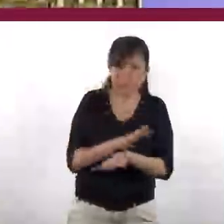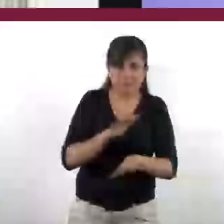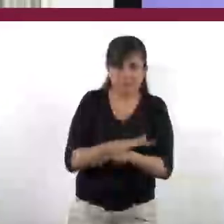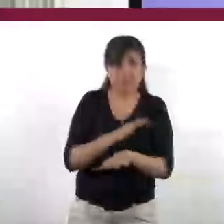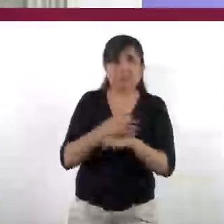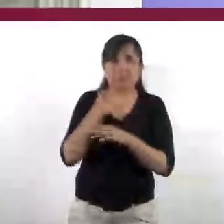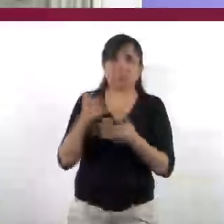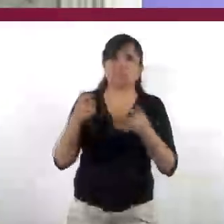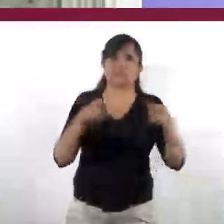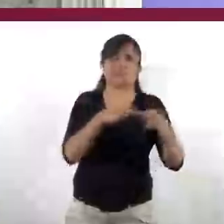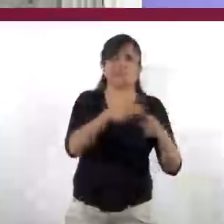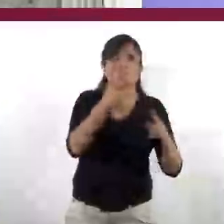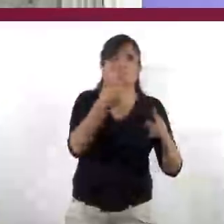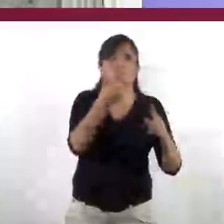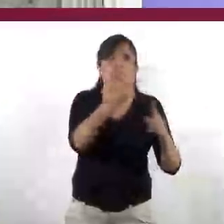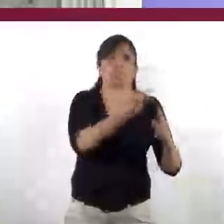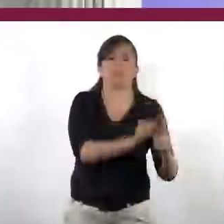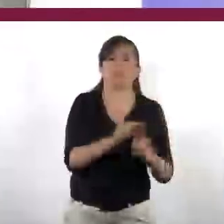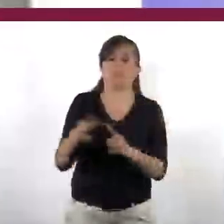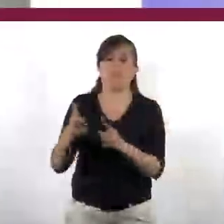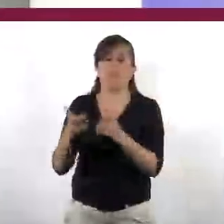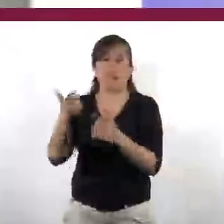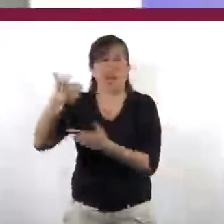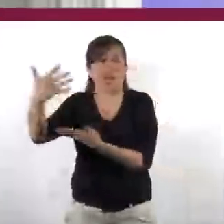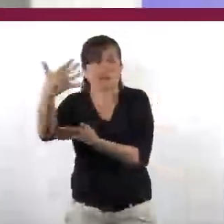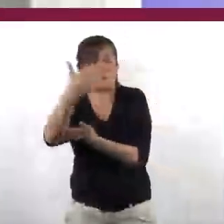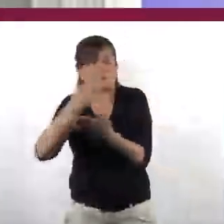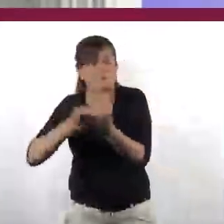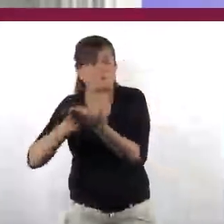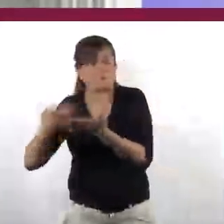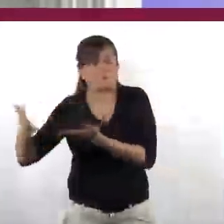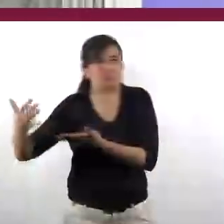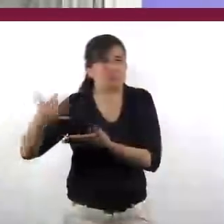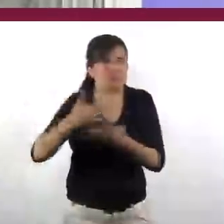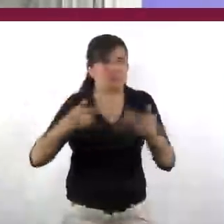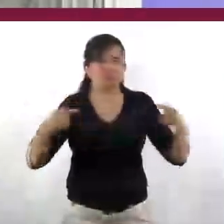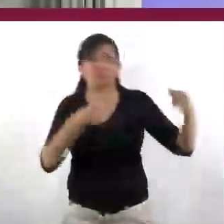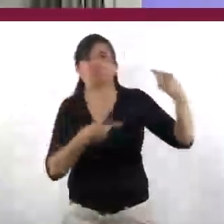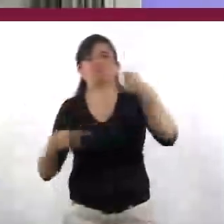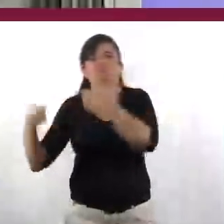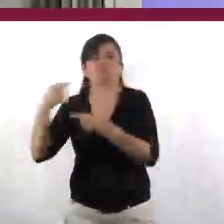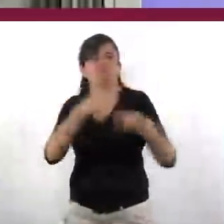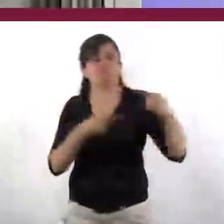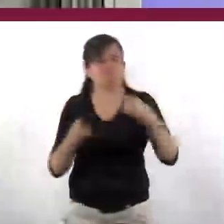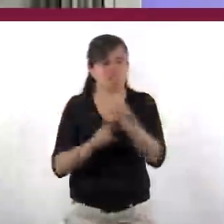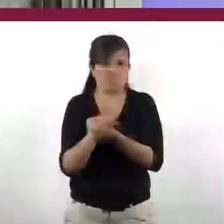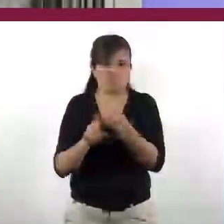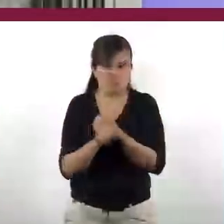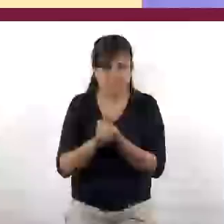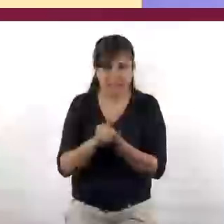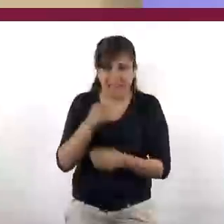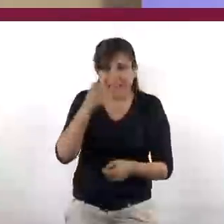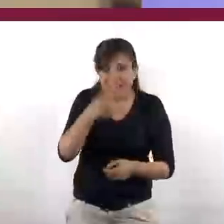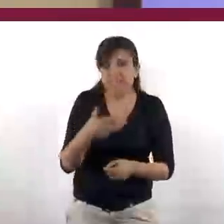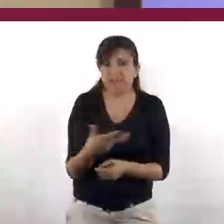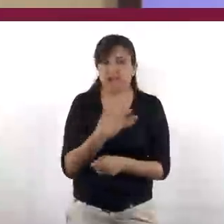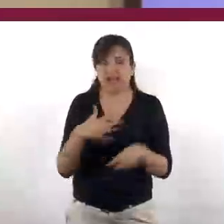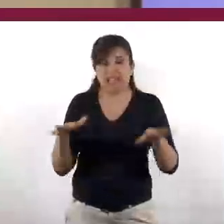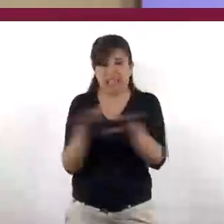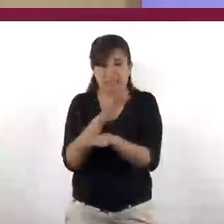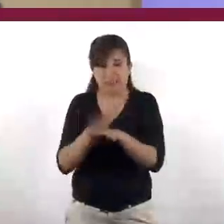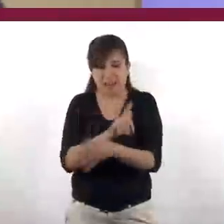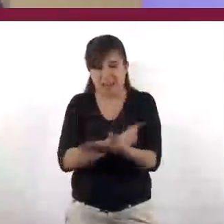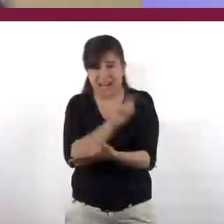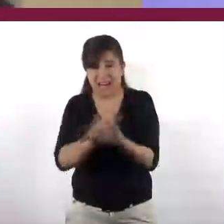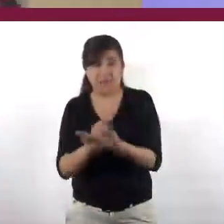sus ingresos económicos con un conjunto de impuestos muy amplio y muy importante. A la vez que hubo reformas de